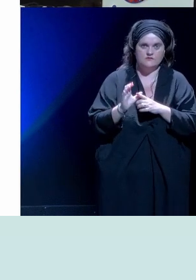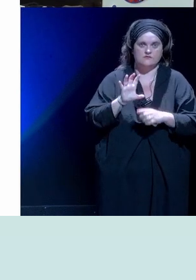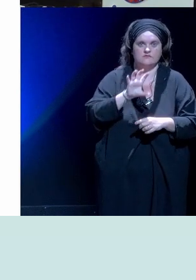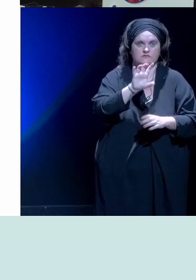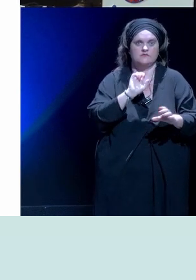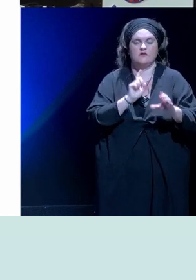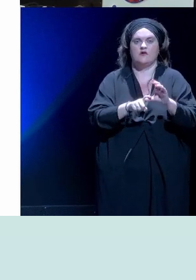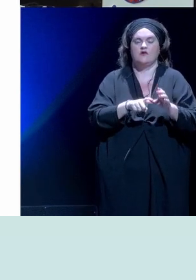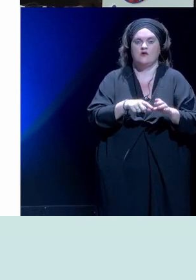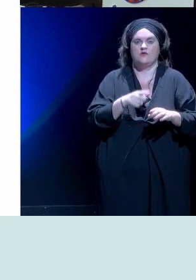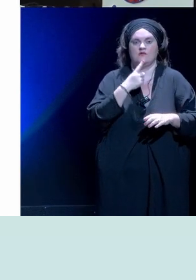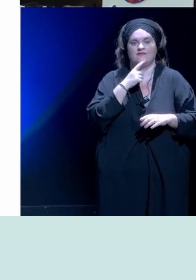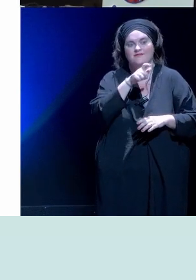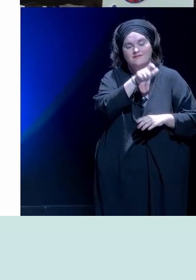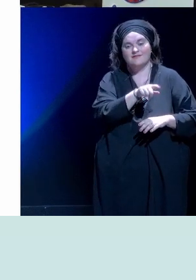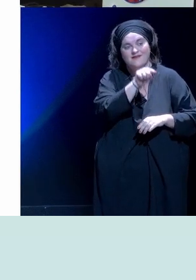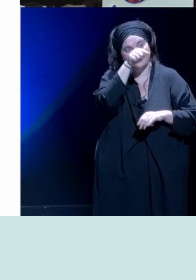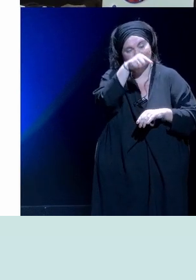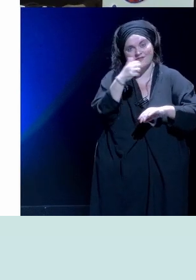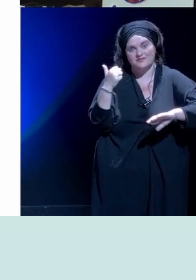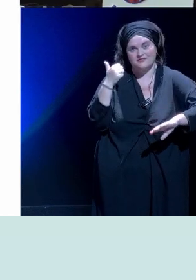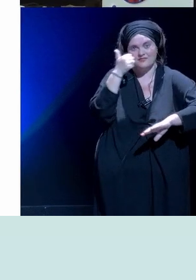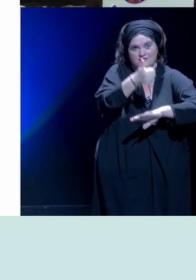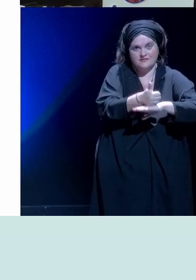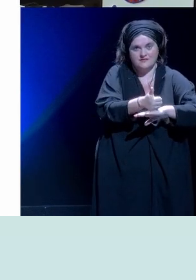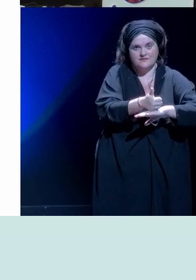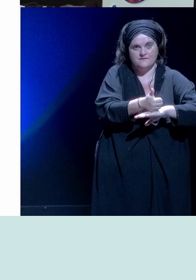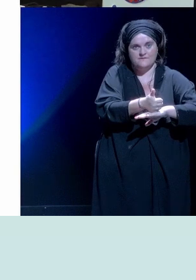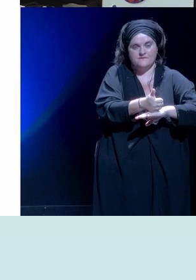es ciudadano, está inscrito